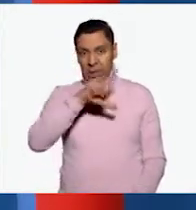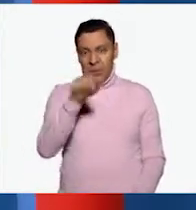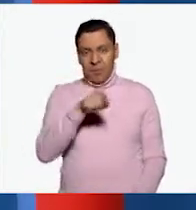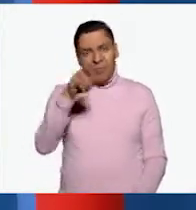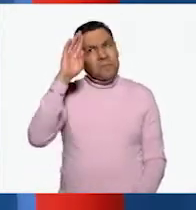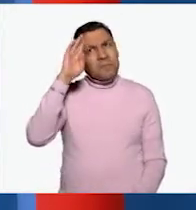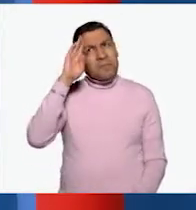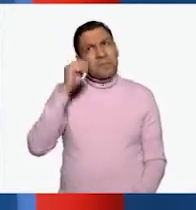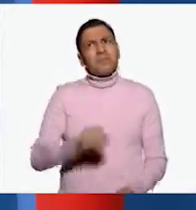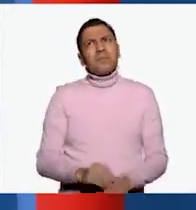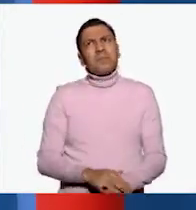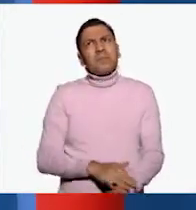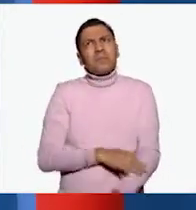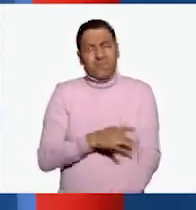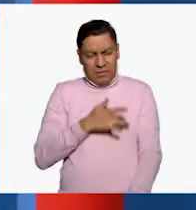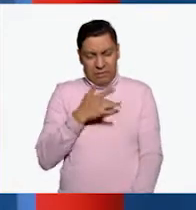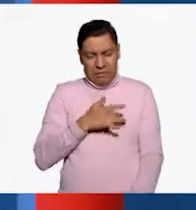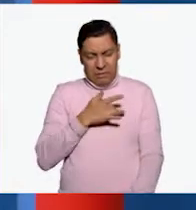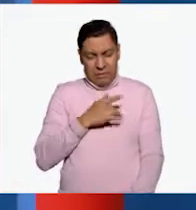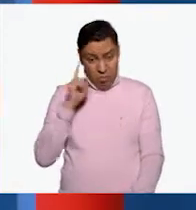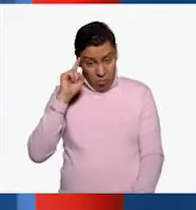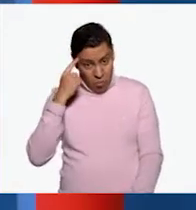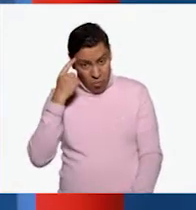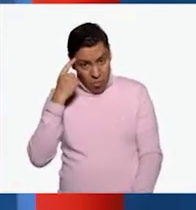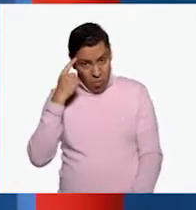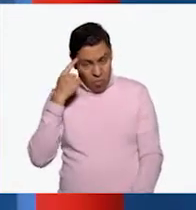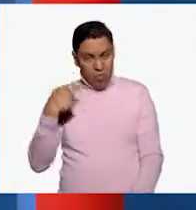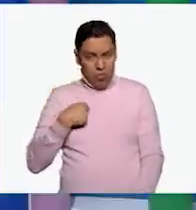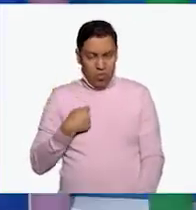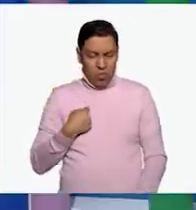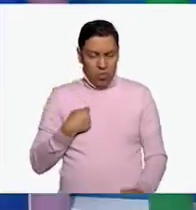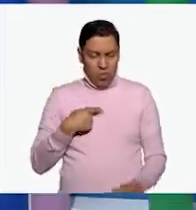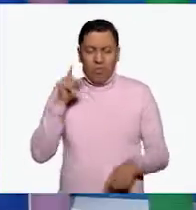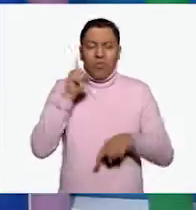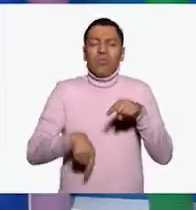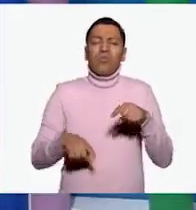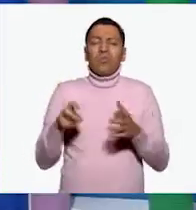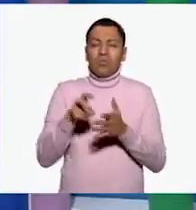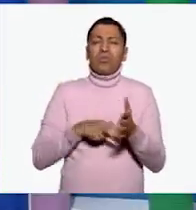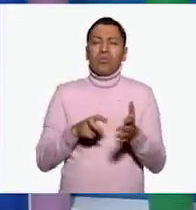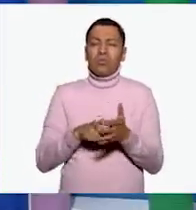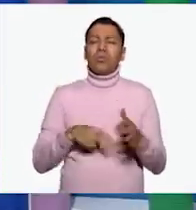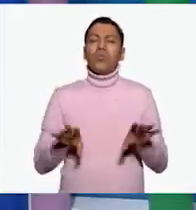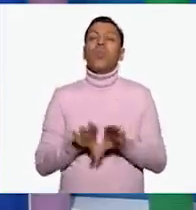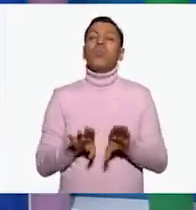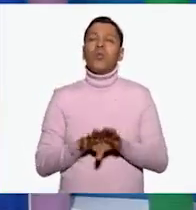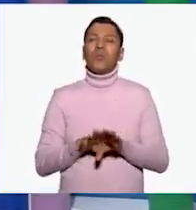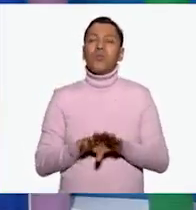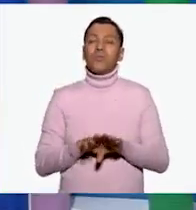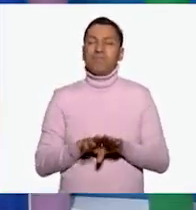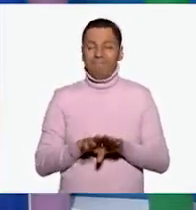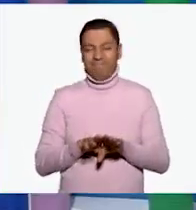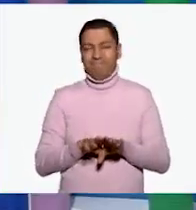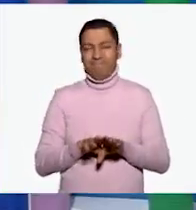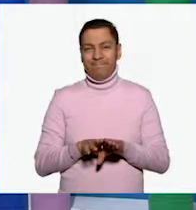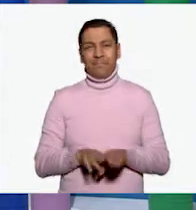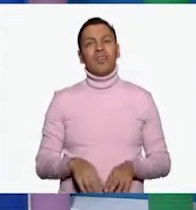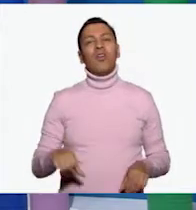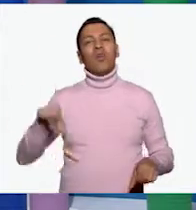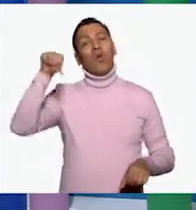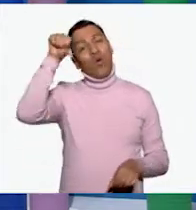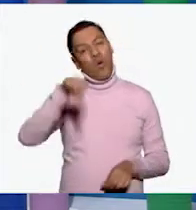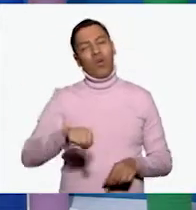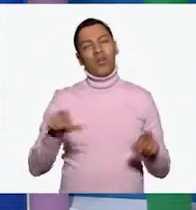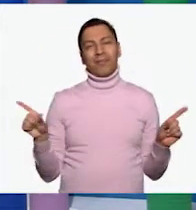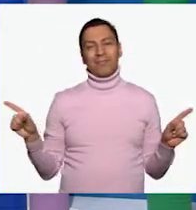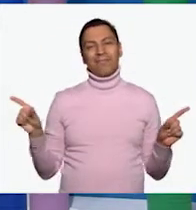estar alerta, ponerte a salvo y estar bien. Por hoy hemos terminado. Hasta luego, niños y